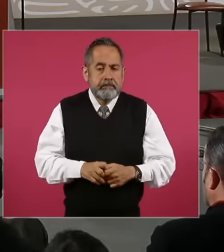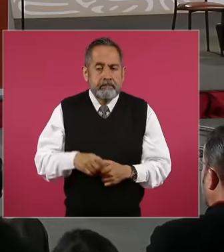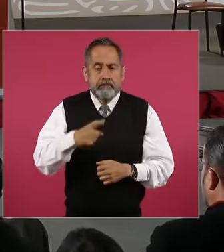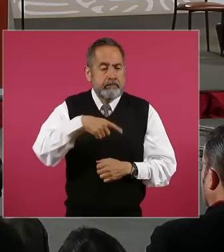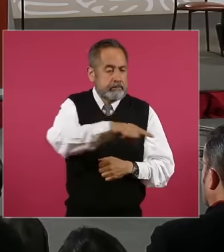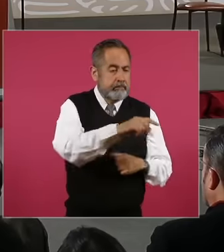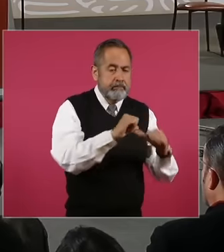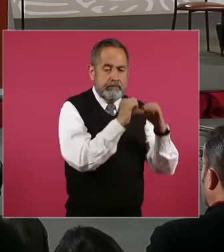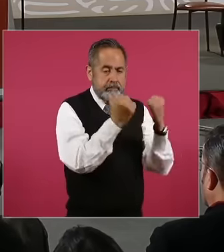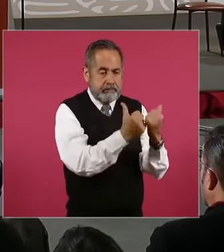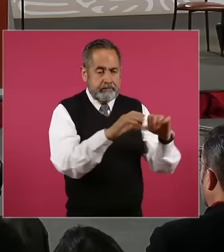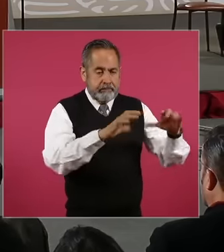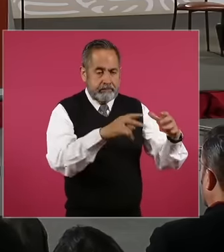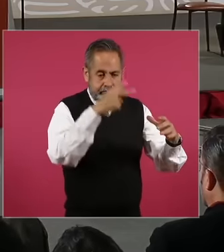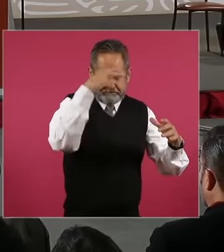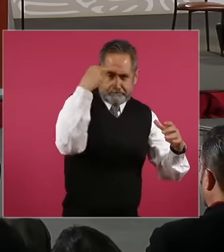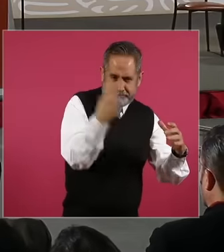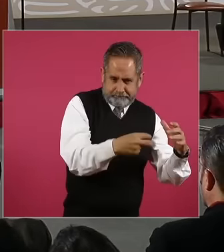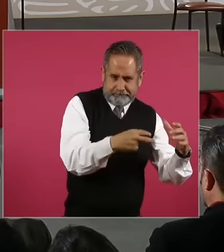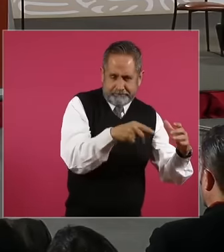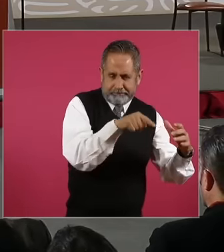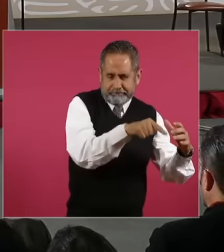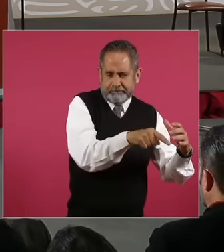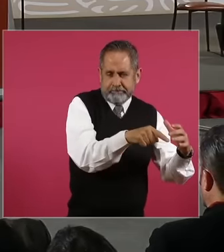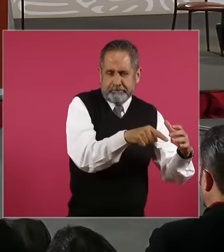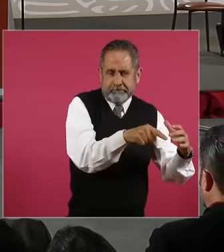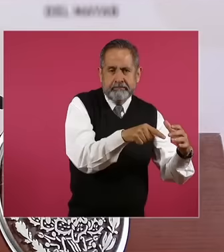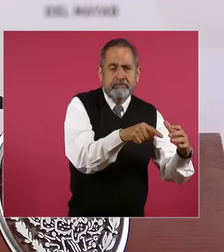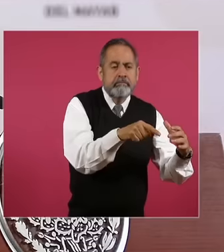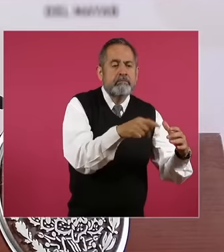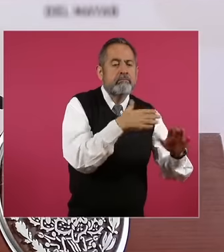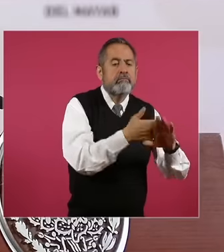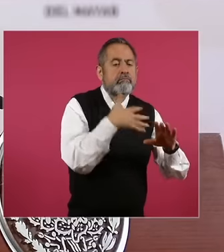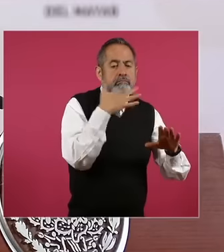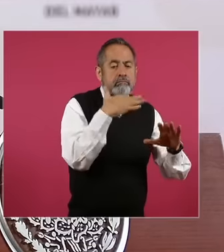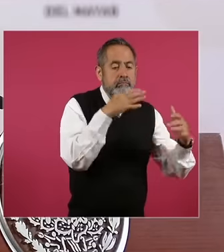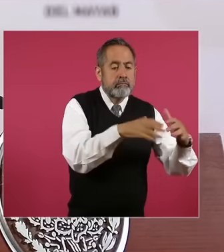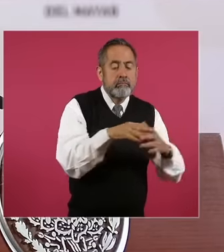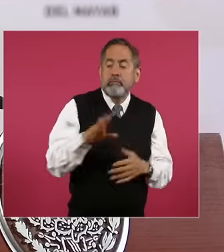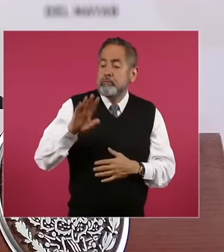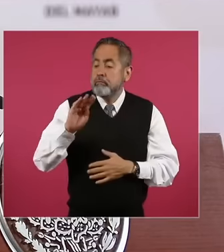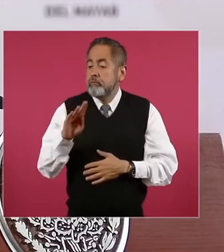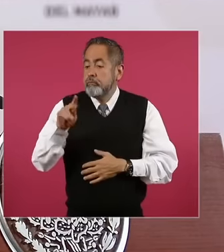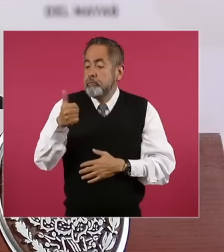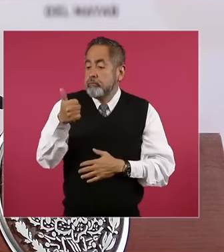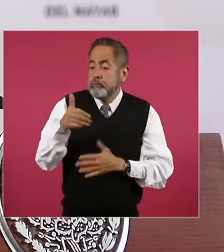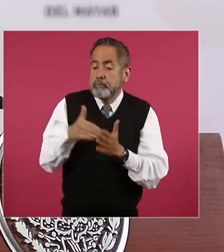Mexicanos contra la Corrupción y la Impunidad recibió